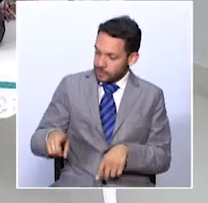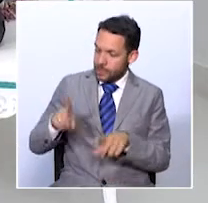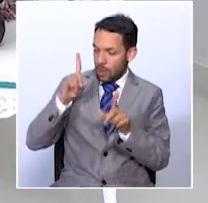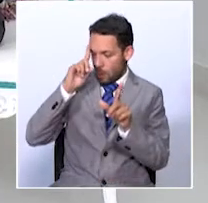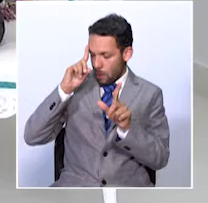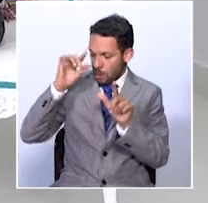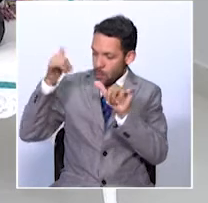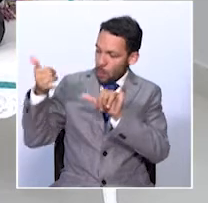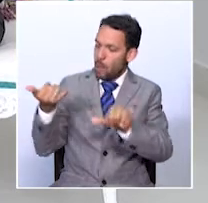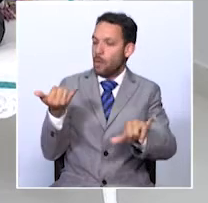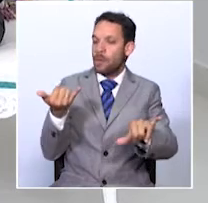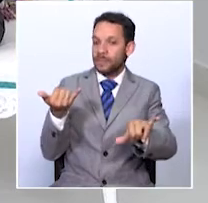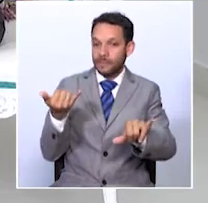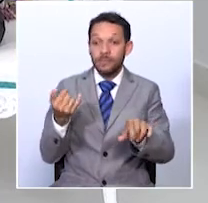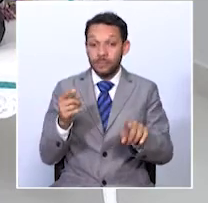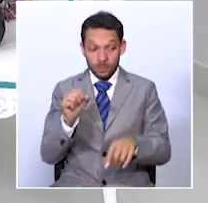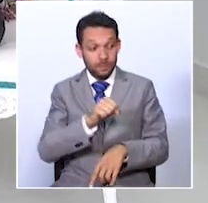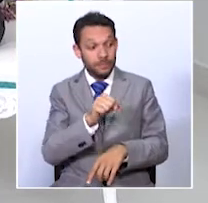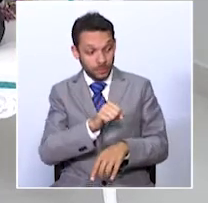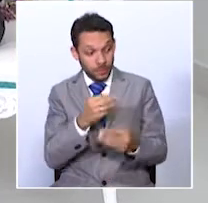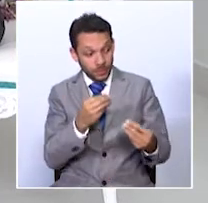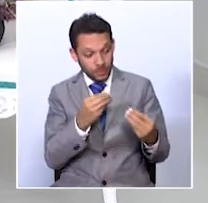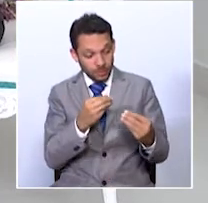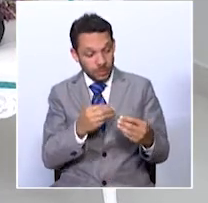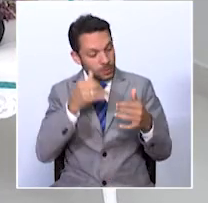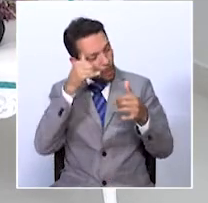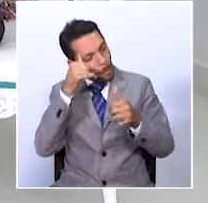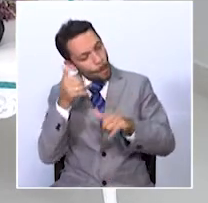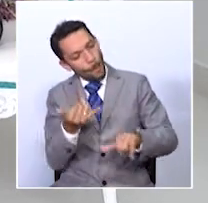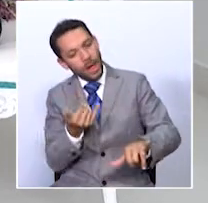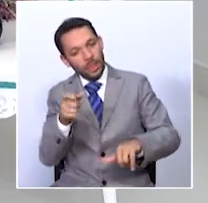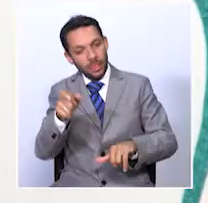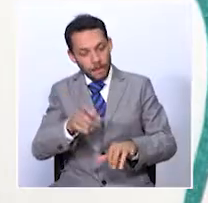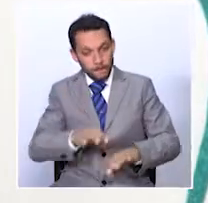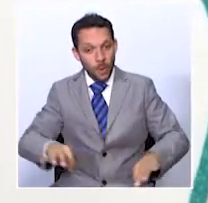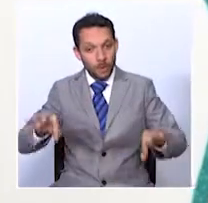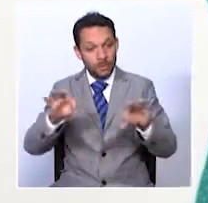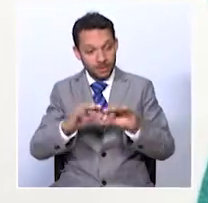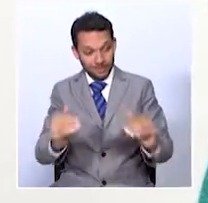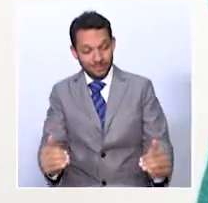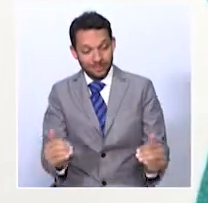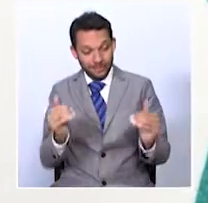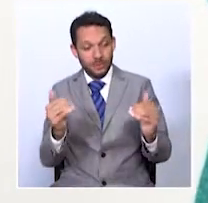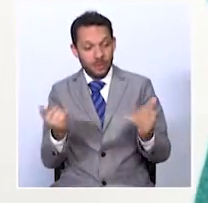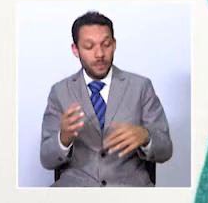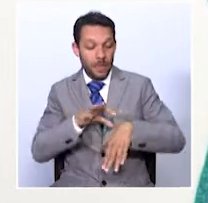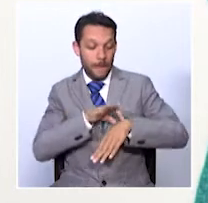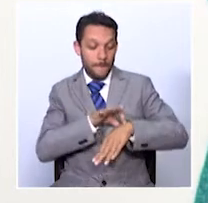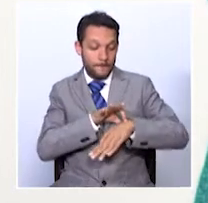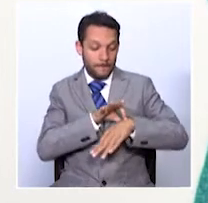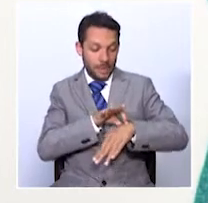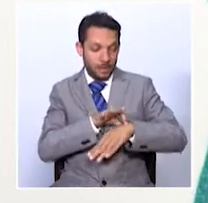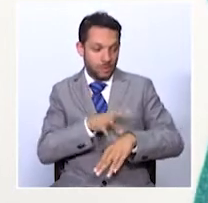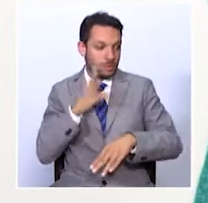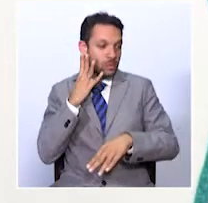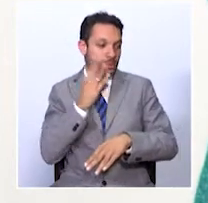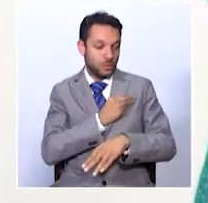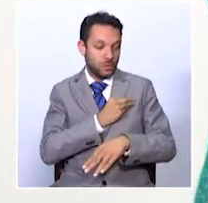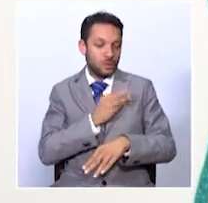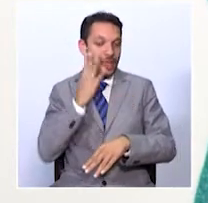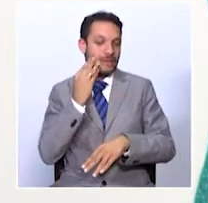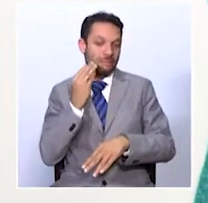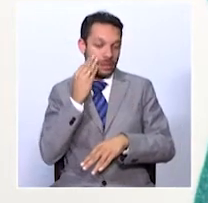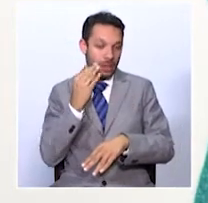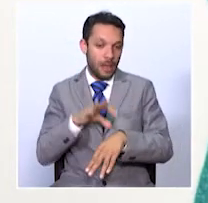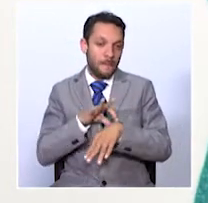El sueño es importantísimo. Sin embargo, por ejemplo, en general los médicos nos acostumbramos a dormir muy poco. ¿Y